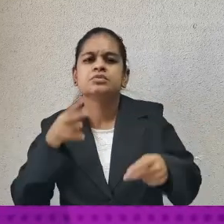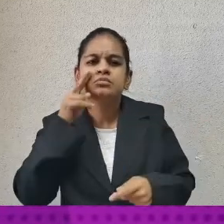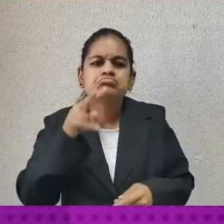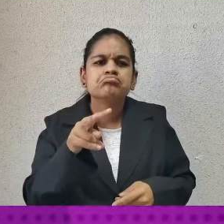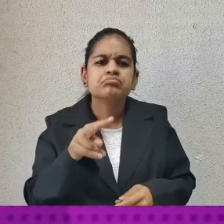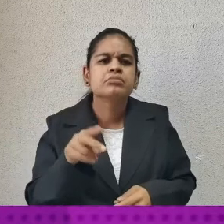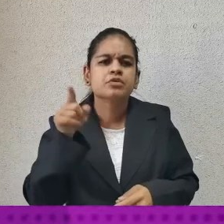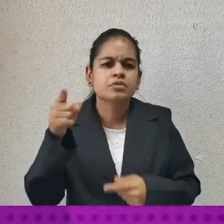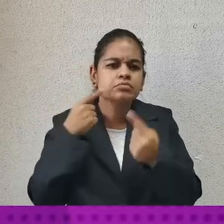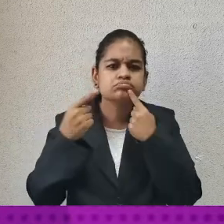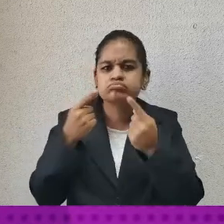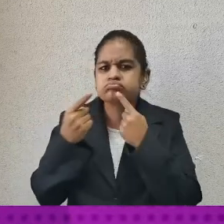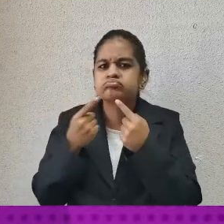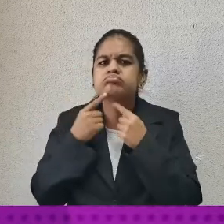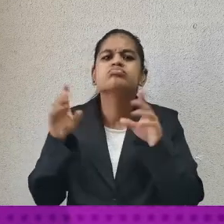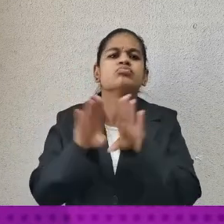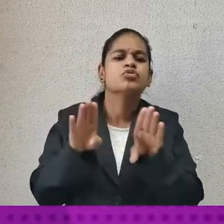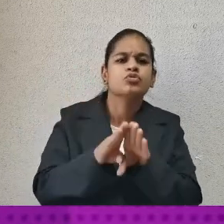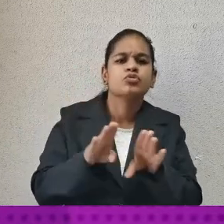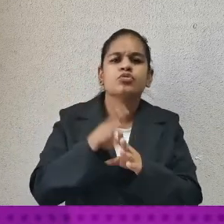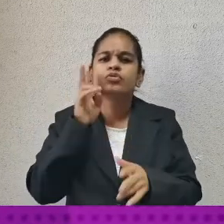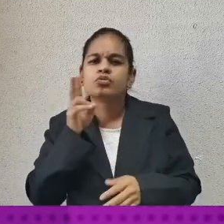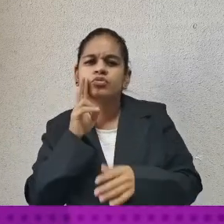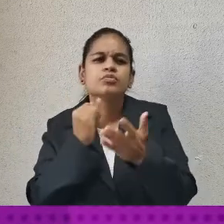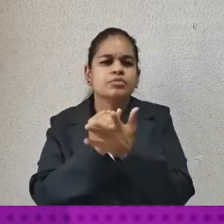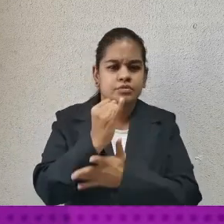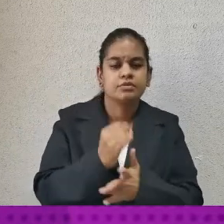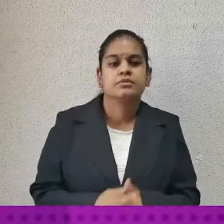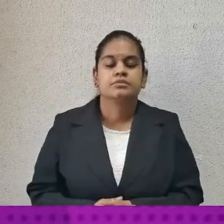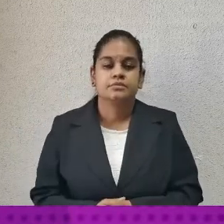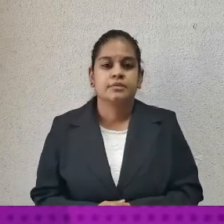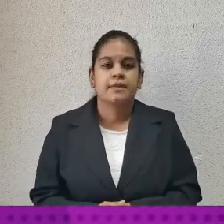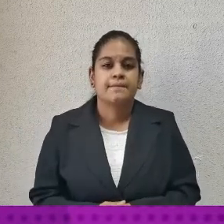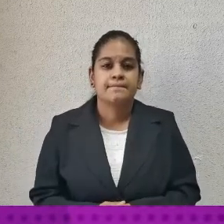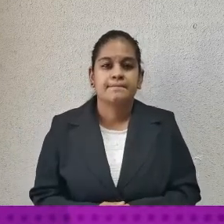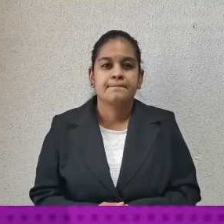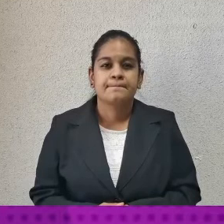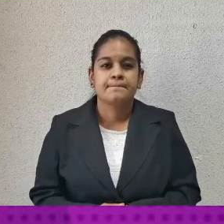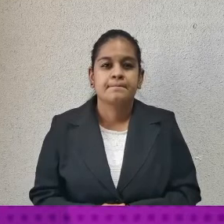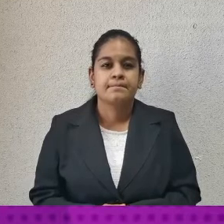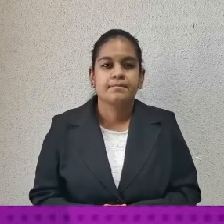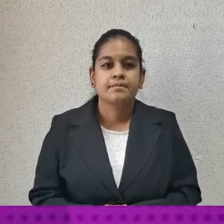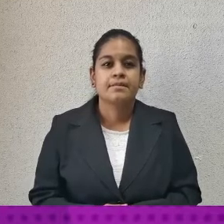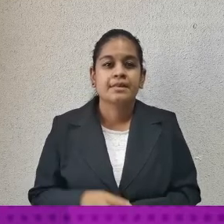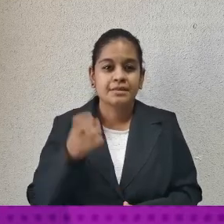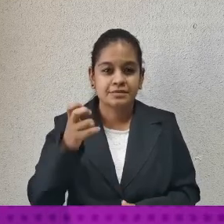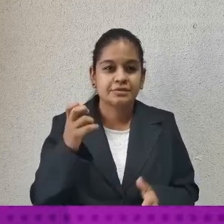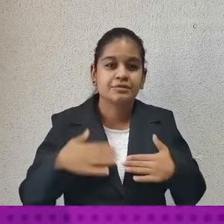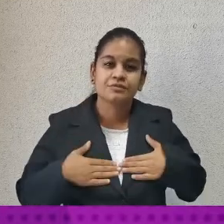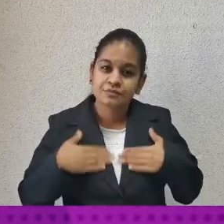inclusive ver cuál es la discusión, cuáles son los argumentos a favor o en contra de cada uno de los expedientes